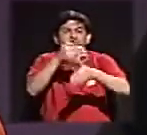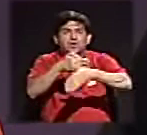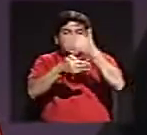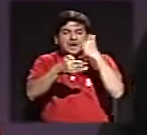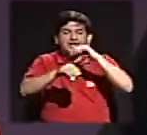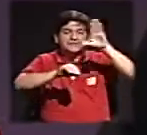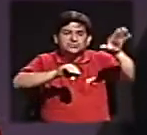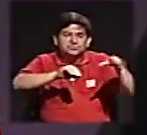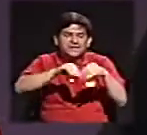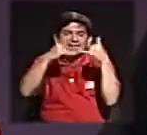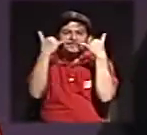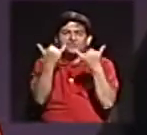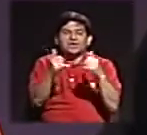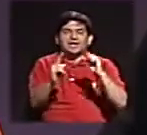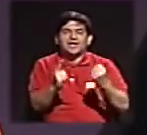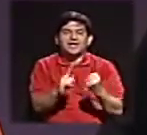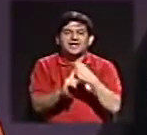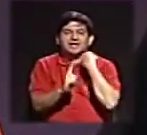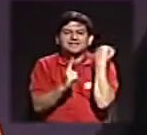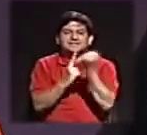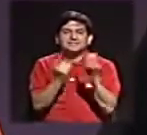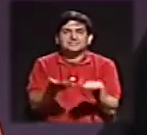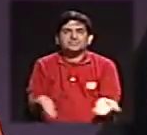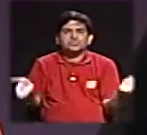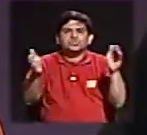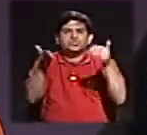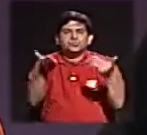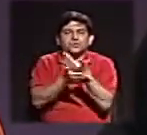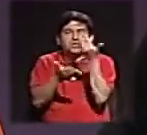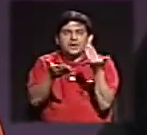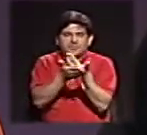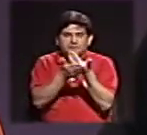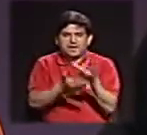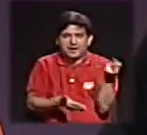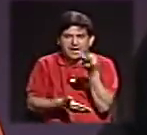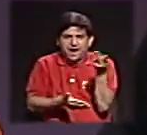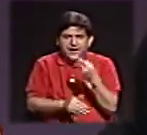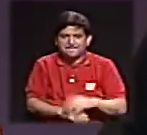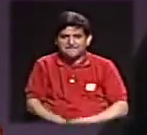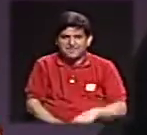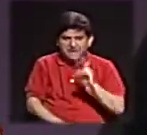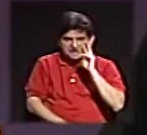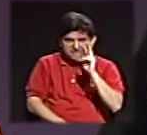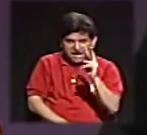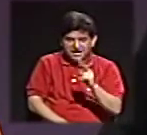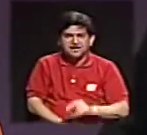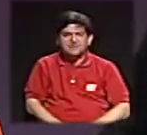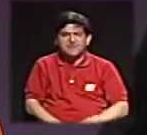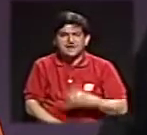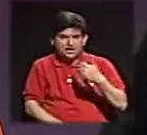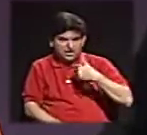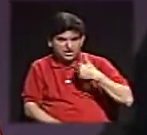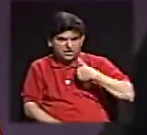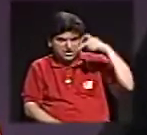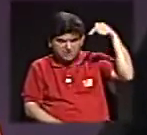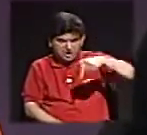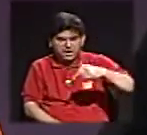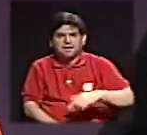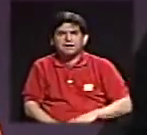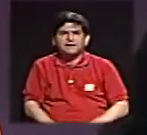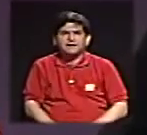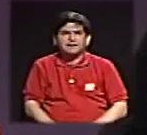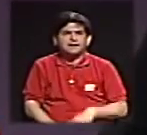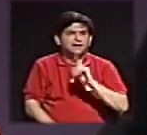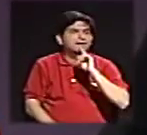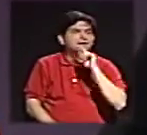se le adiciona esta otra situación. Que es importante ver que ambas situaciones, por lo que cuentan, acá